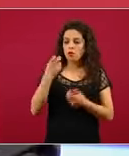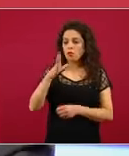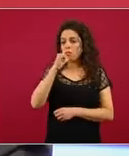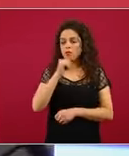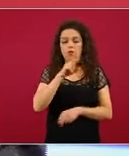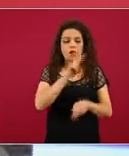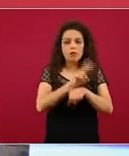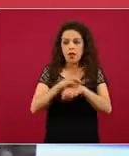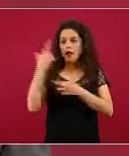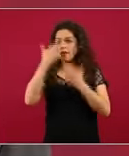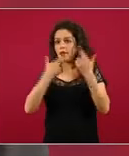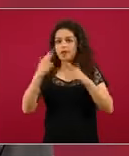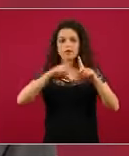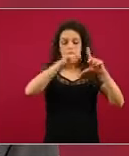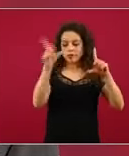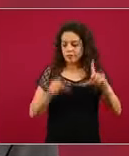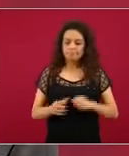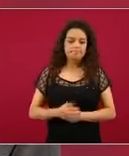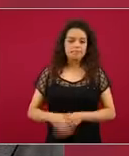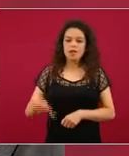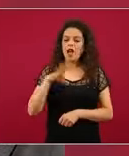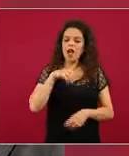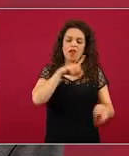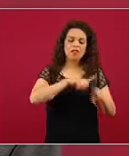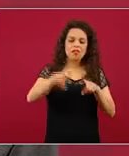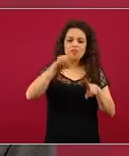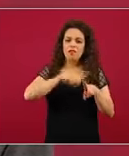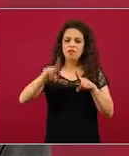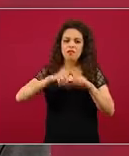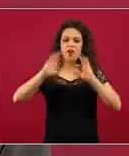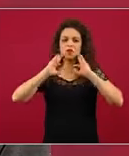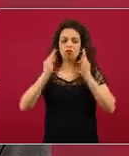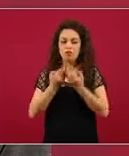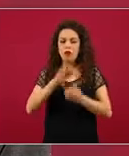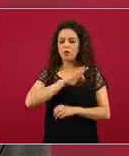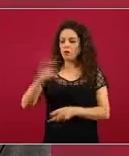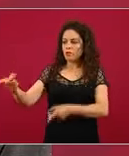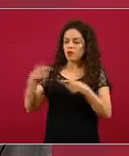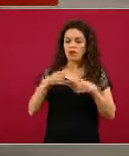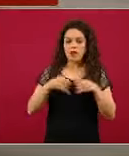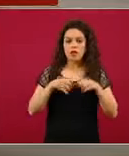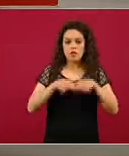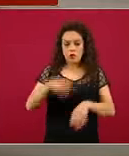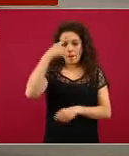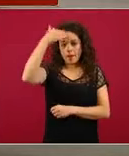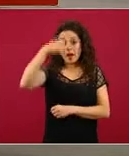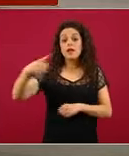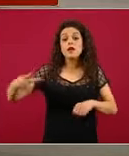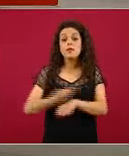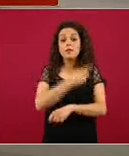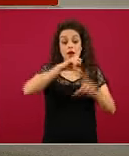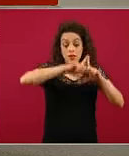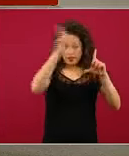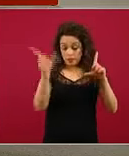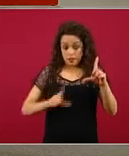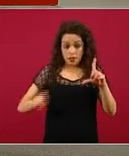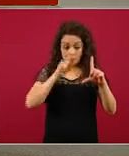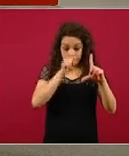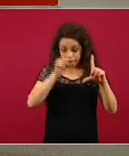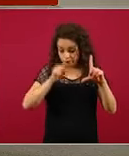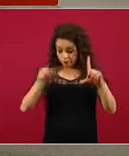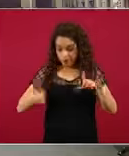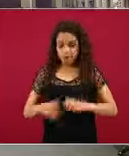territorio. Tenemos múltiples mecanismos de información que nos permiten saber lo que ocurre en el territorio. Sí, con